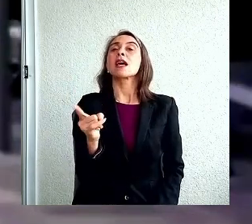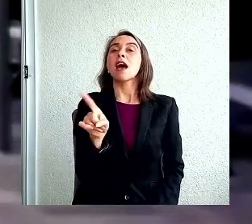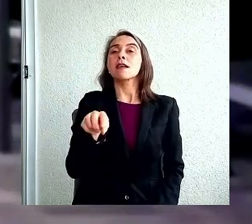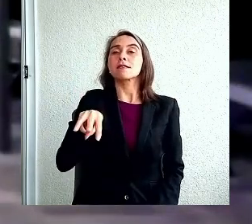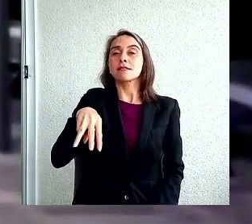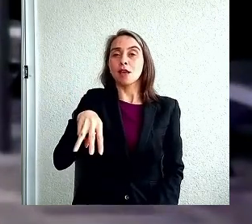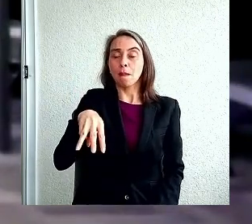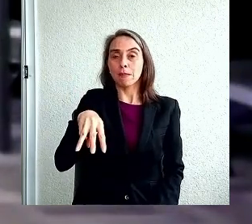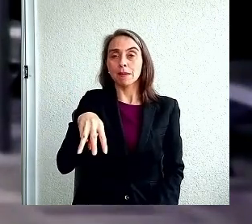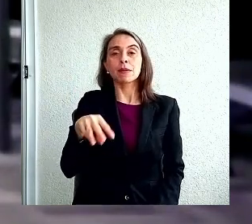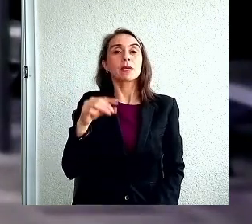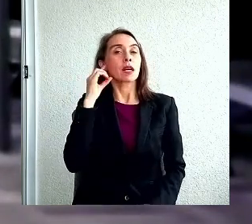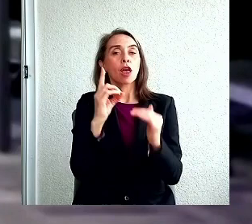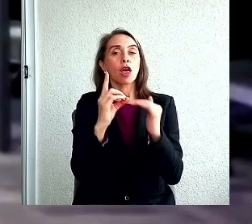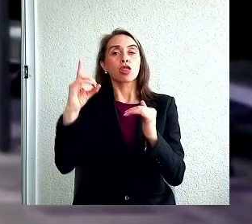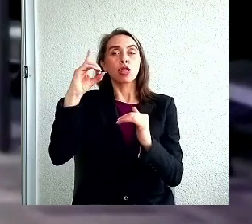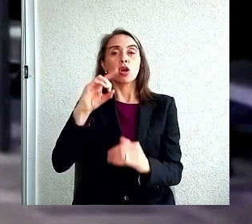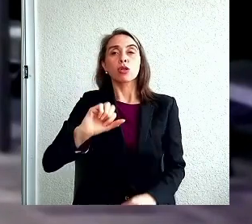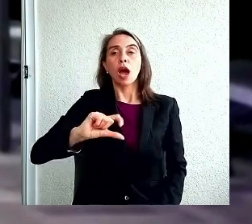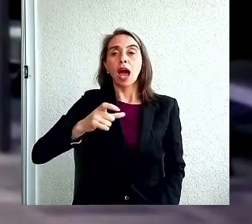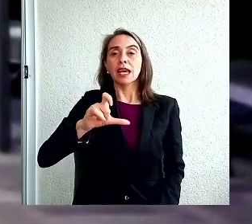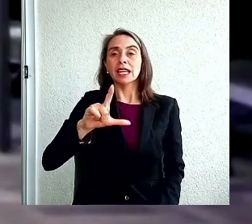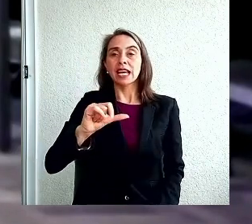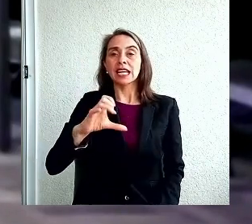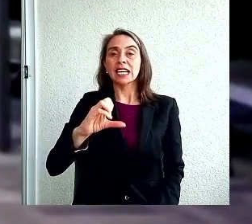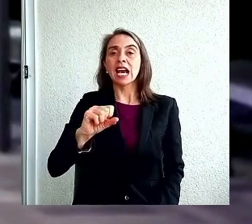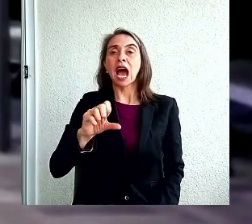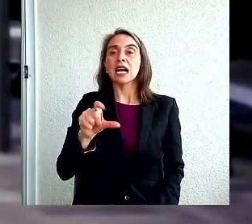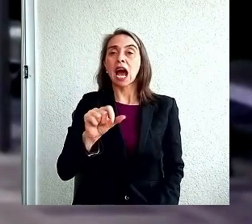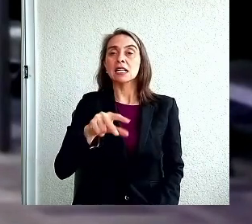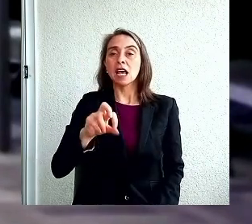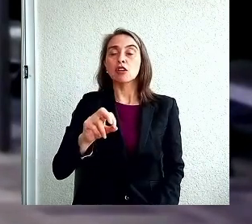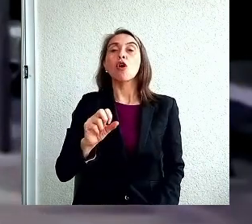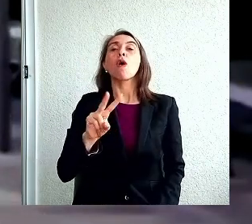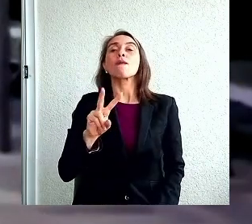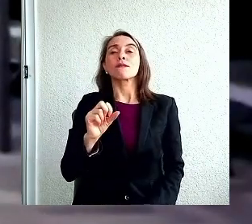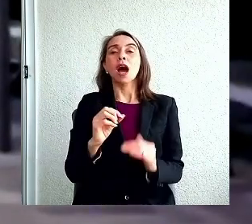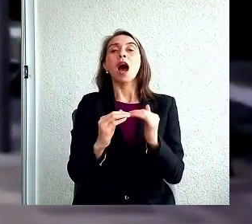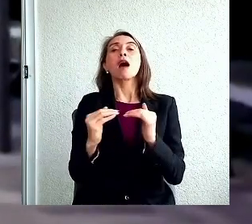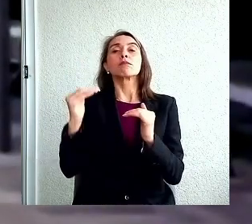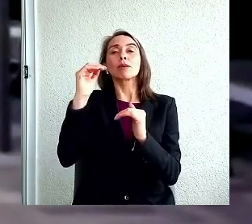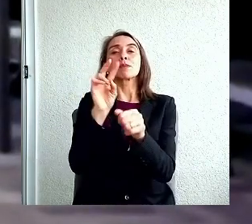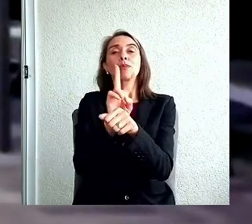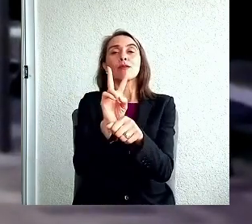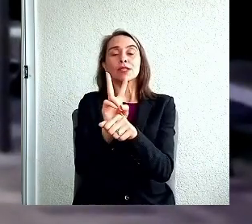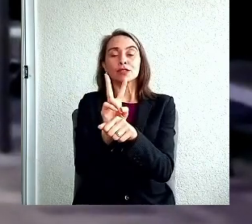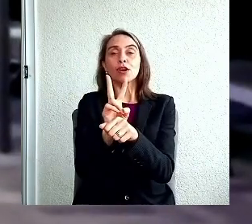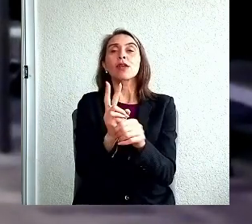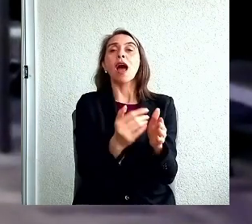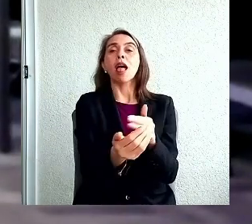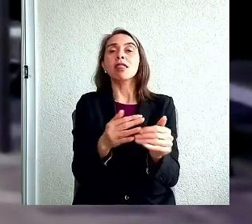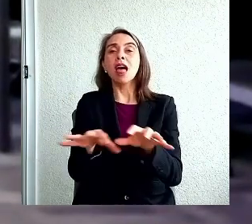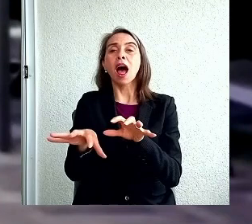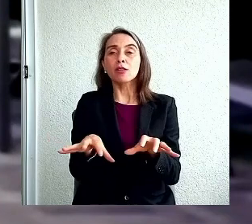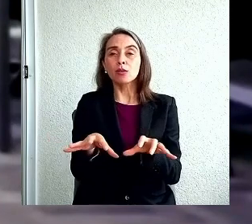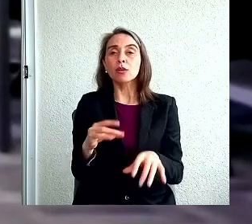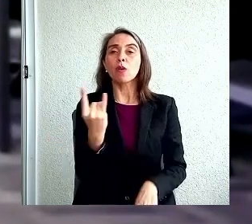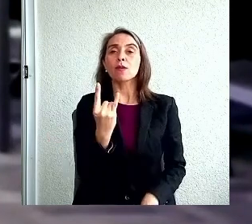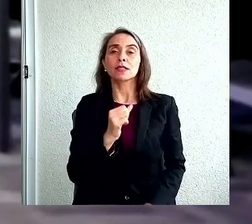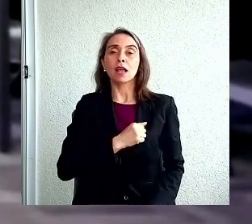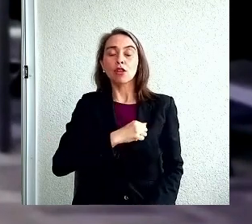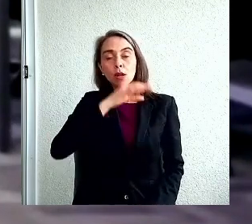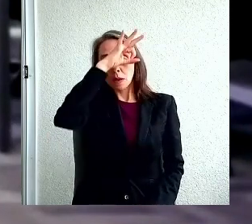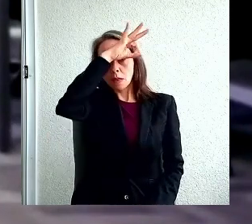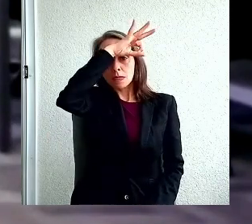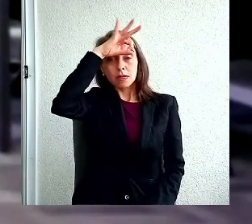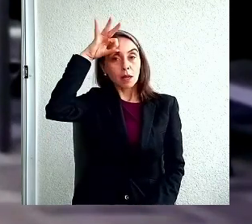Casanova Catni, académica de la Facultad de Recursos Naturales de la Universidad Católica de Temuco. Al doctor Humberto